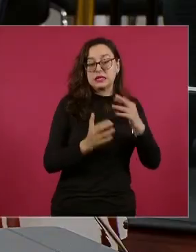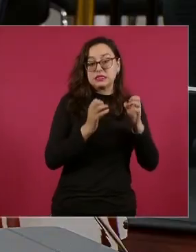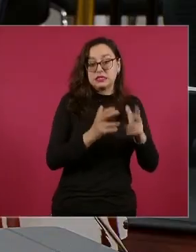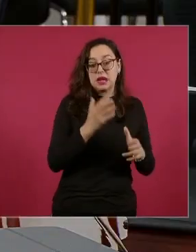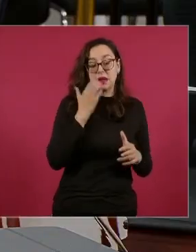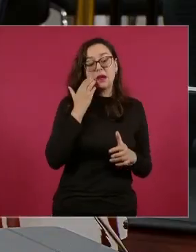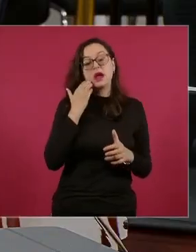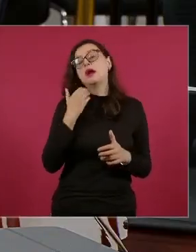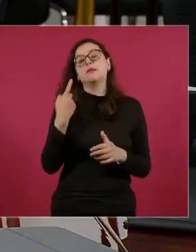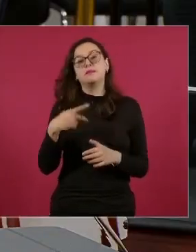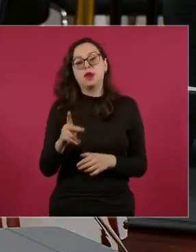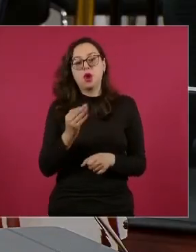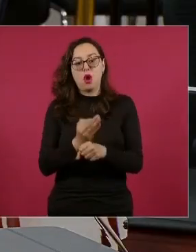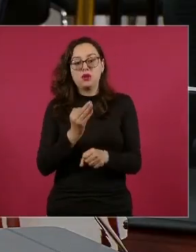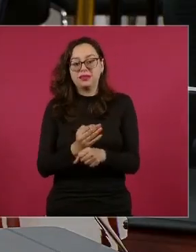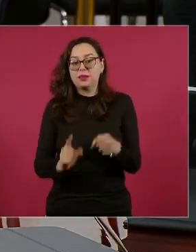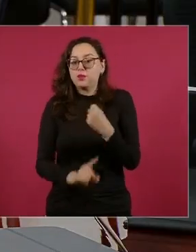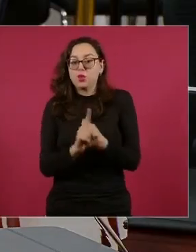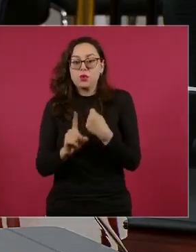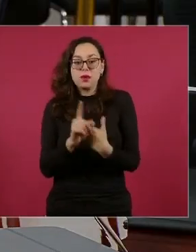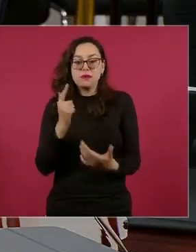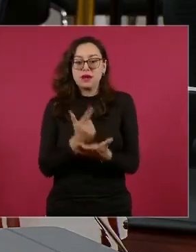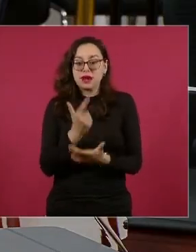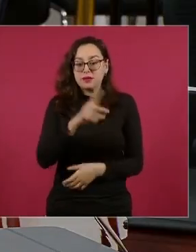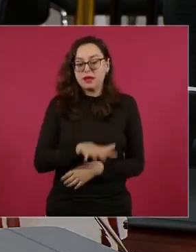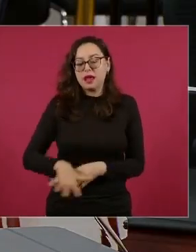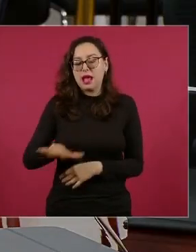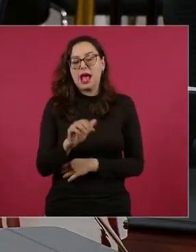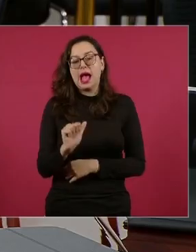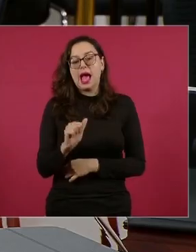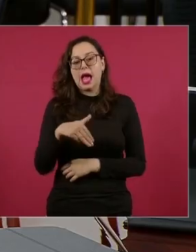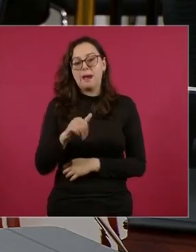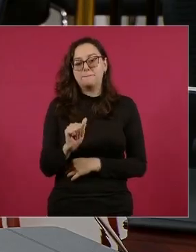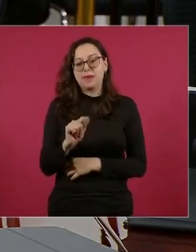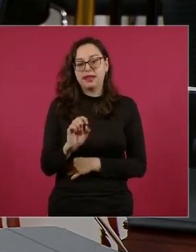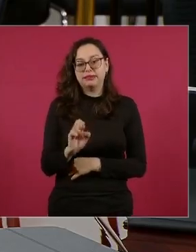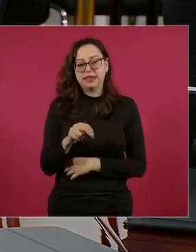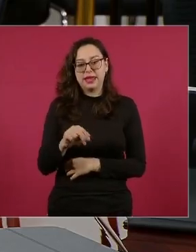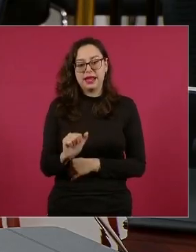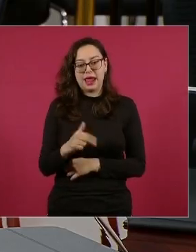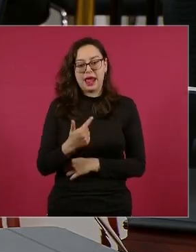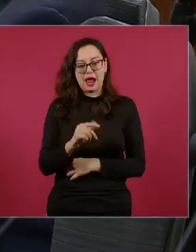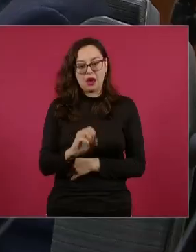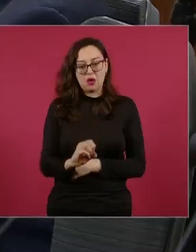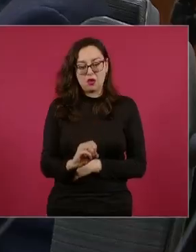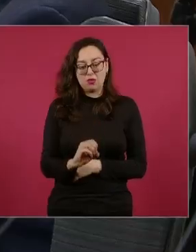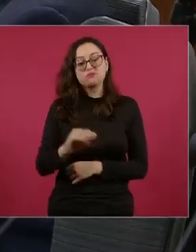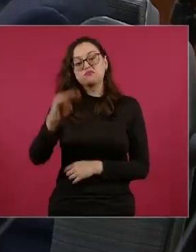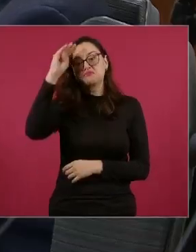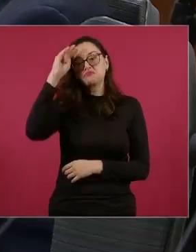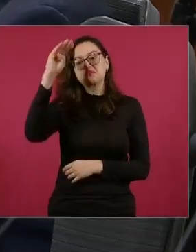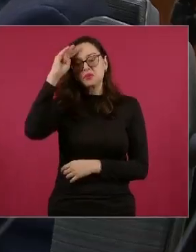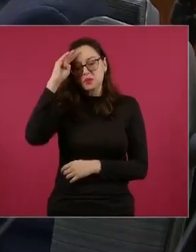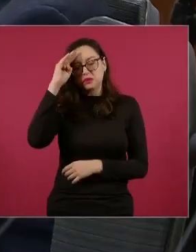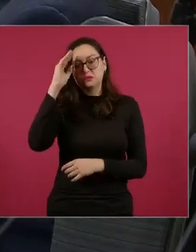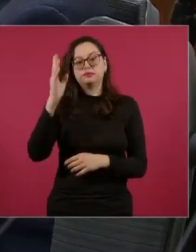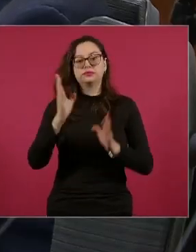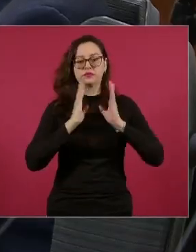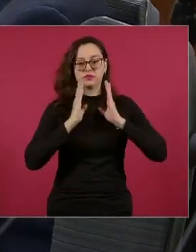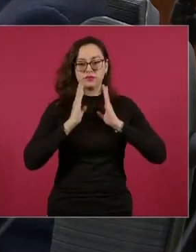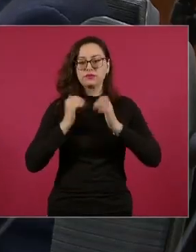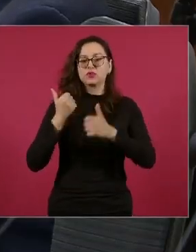proteger es Amatenango, que es donde está la mayoría, y pensamos que con las acciones coordinadas que vamos